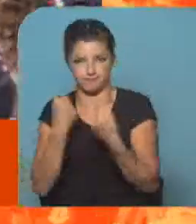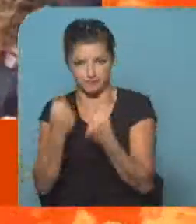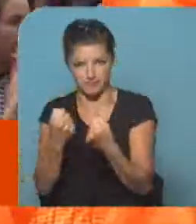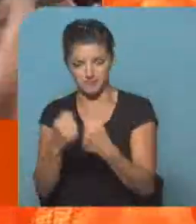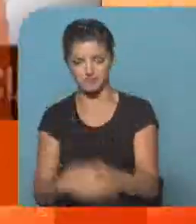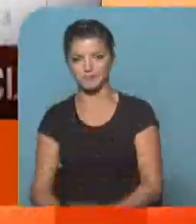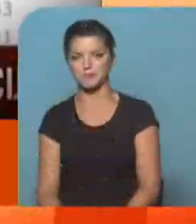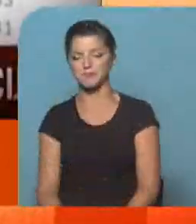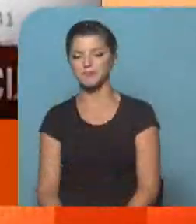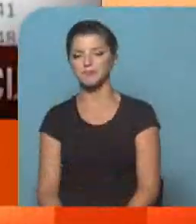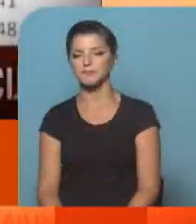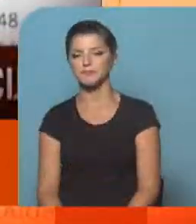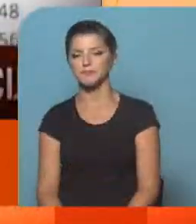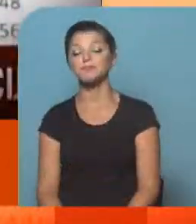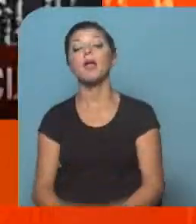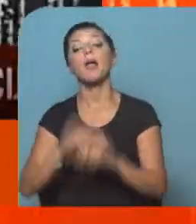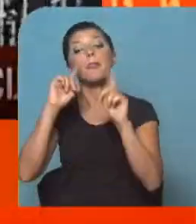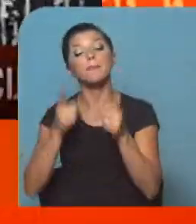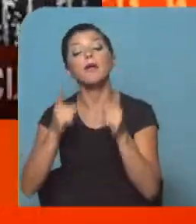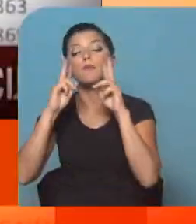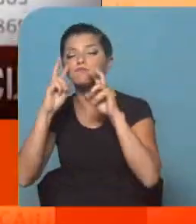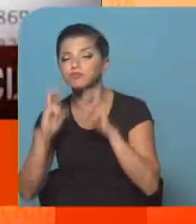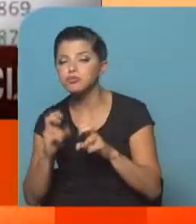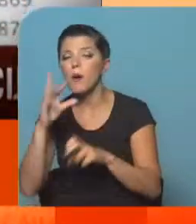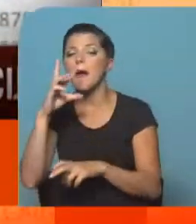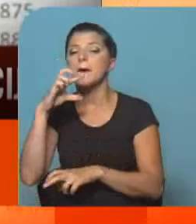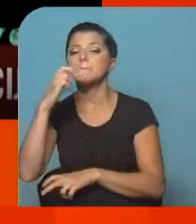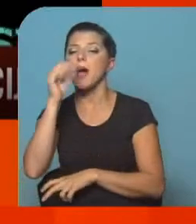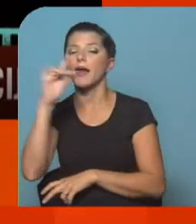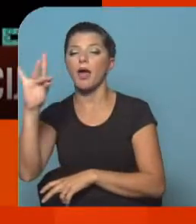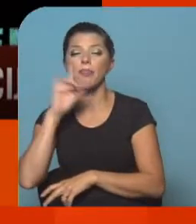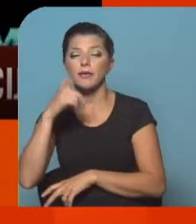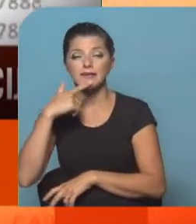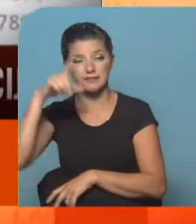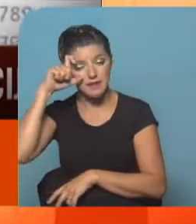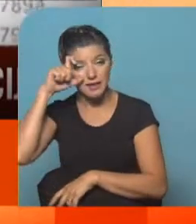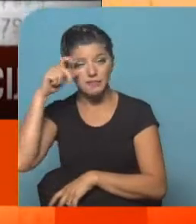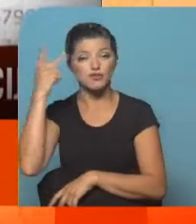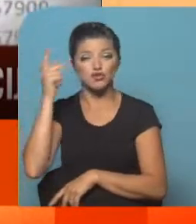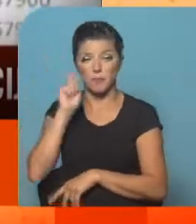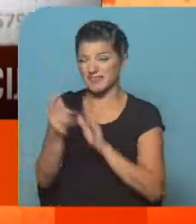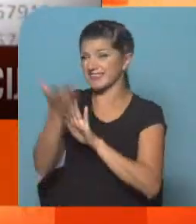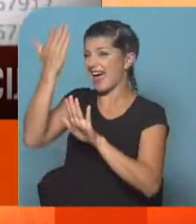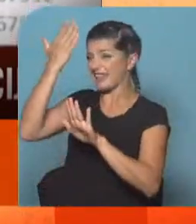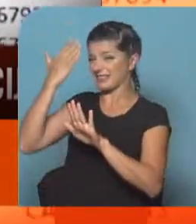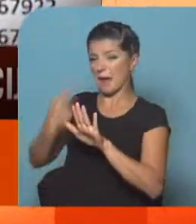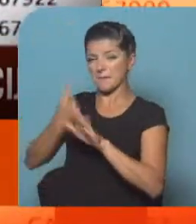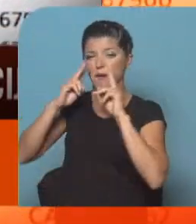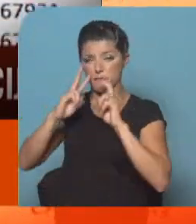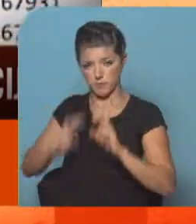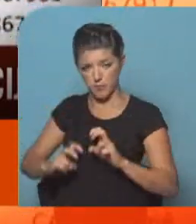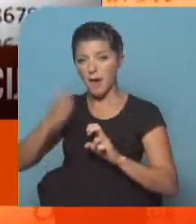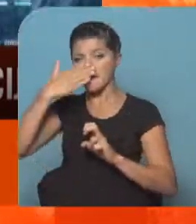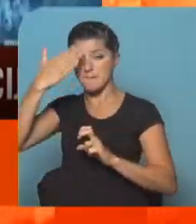además, Paradise Papers. A 18 meses del escándalo mundial desatados por los Panama Papers, una